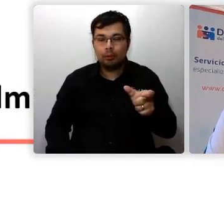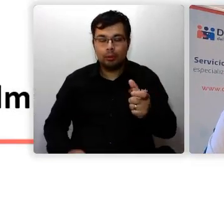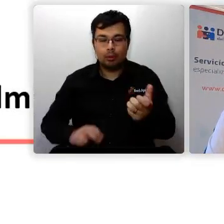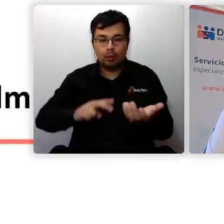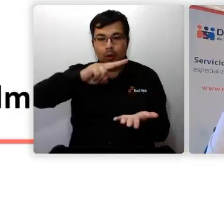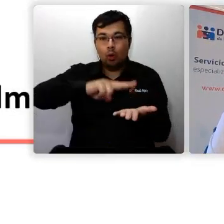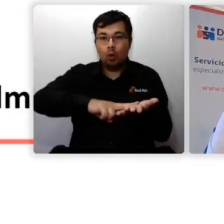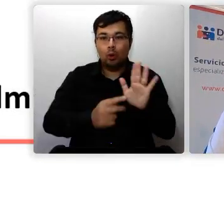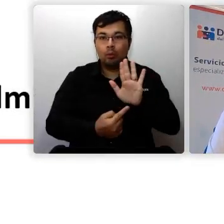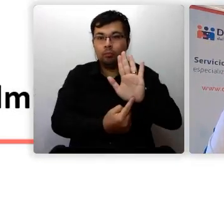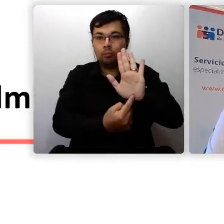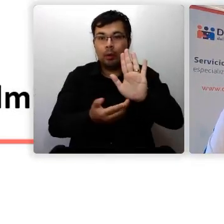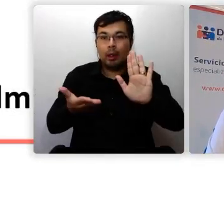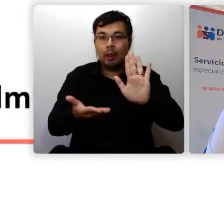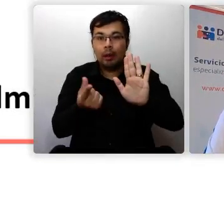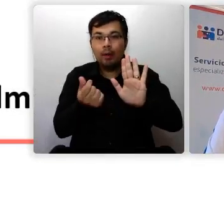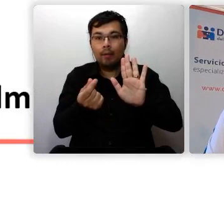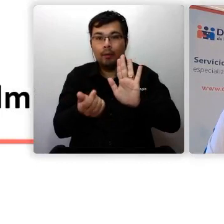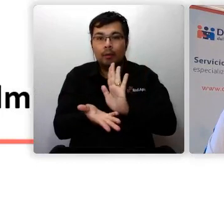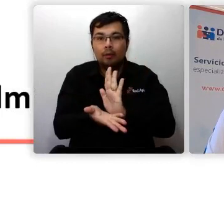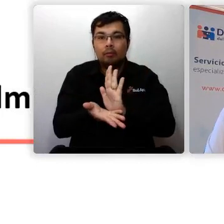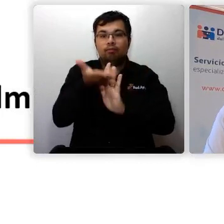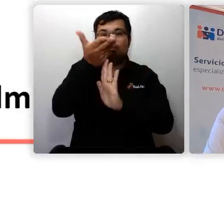las ventas sean superiores a estos montos.